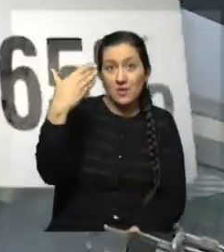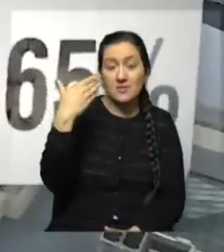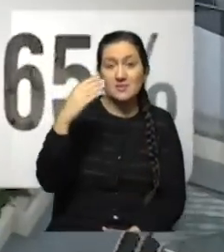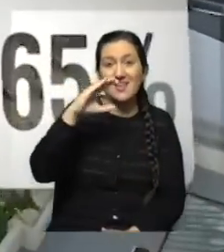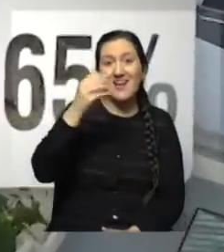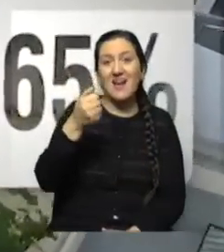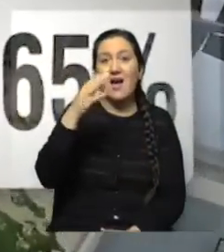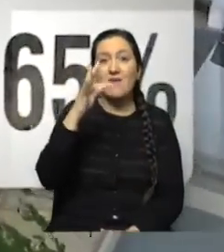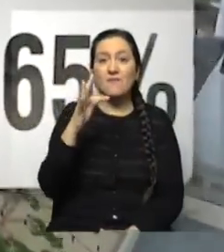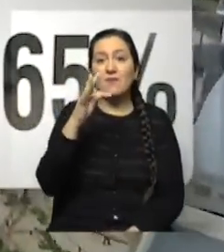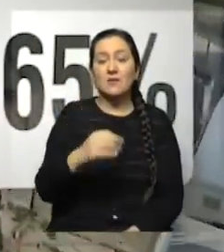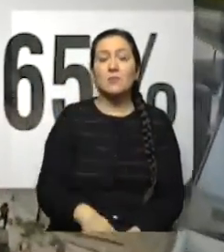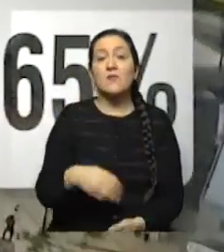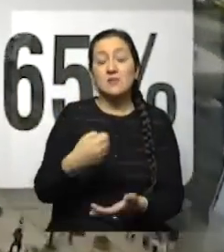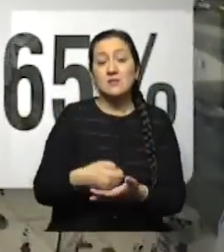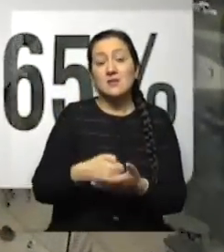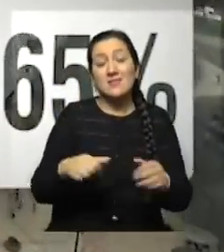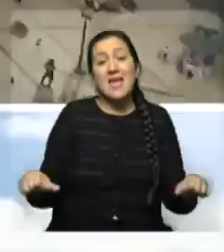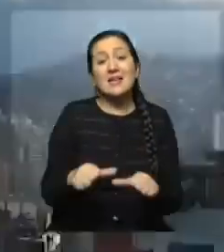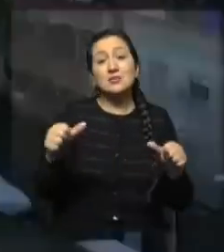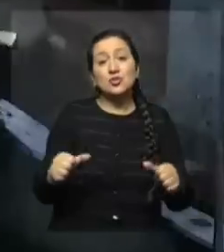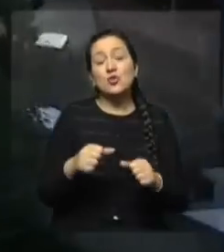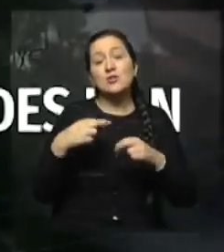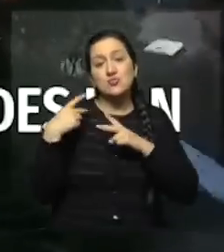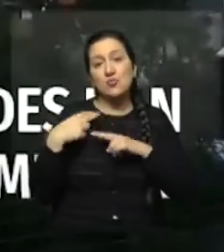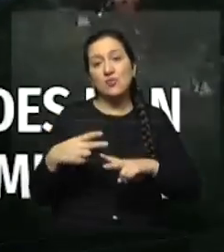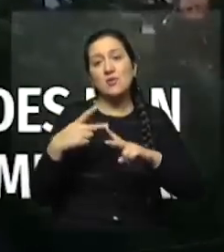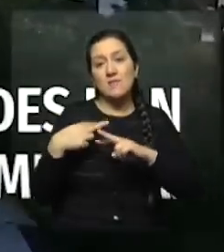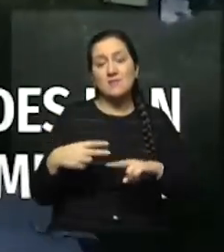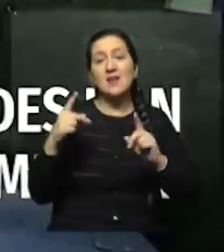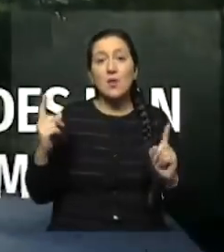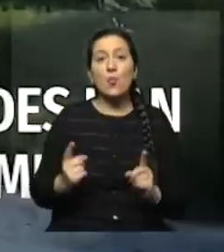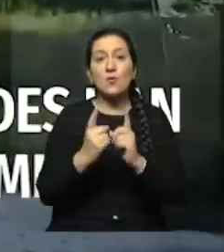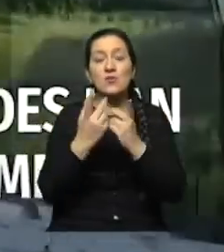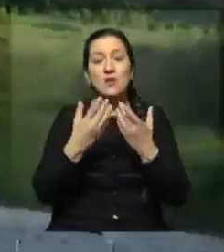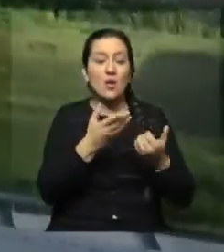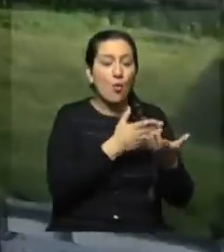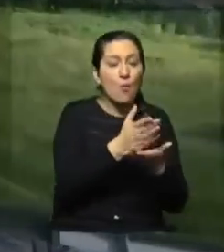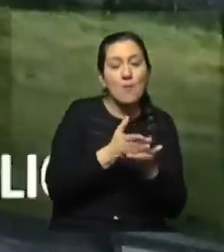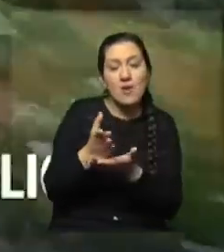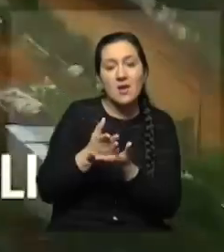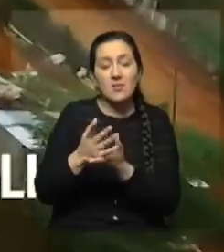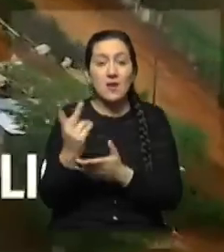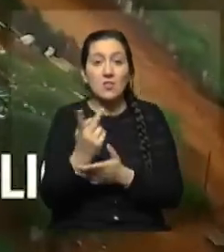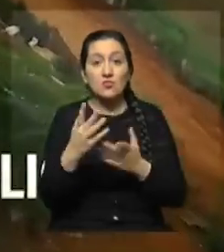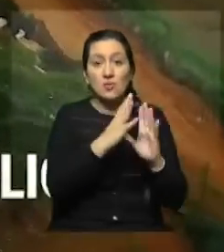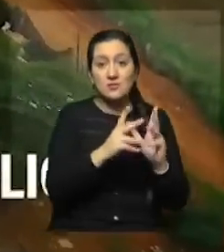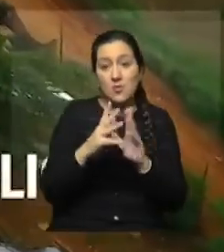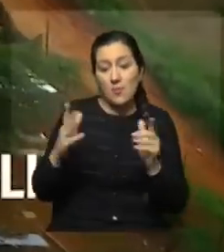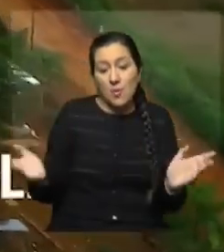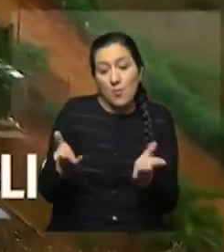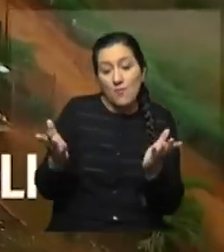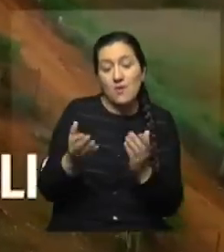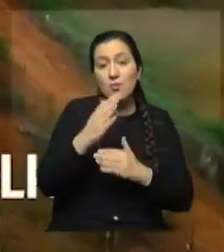caf por el financiamiento de acciones sostenibles en la ciudad el encuentro Busca fortalecer la cooperación entre ambas organizaciones y promover